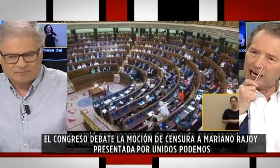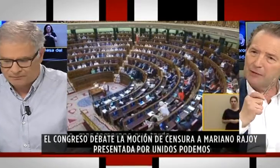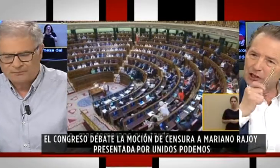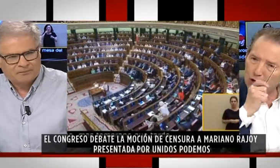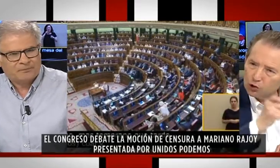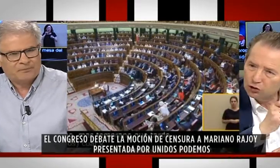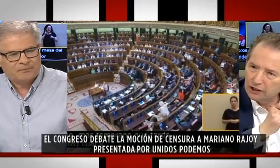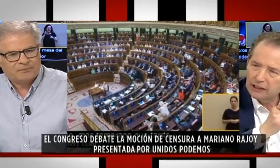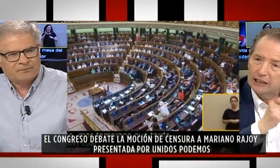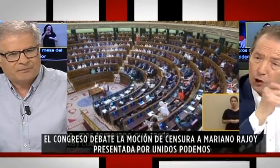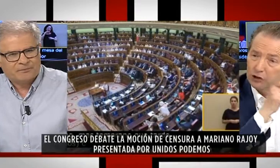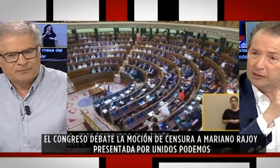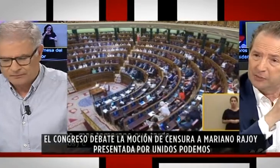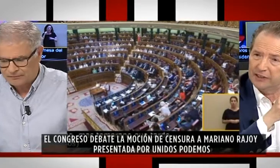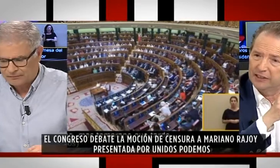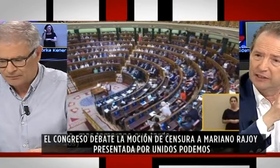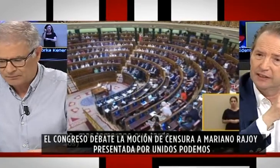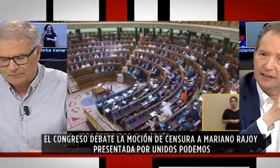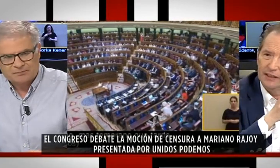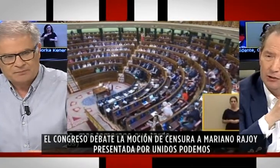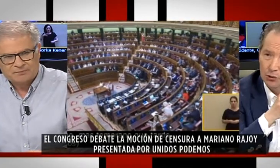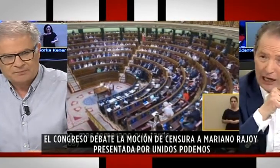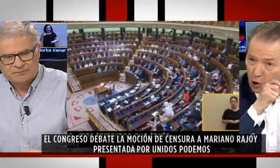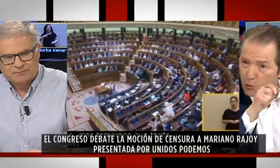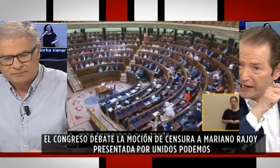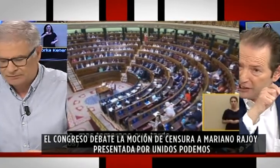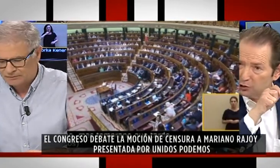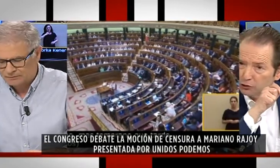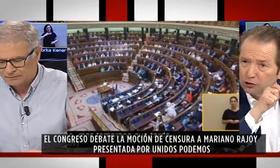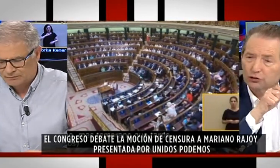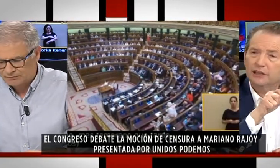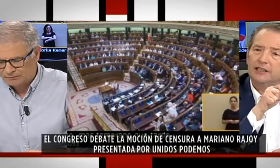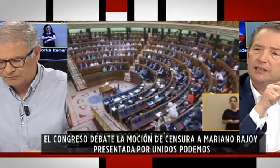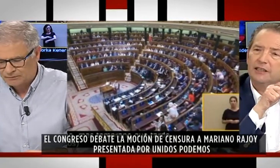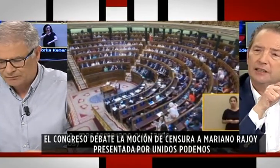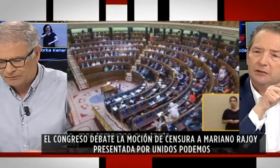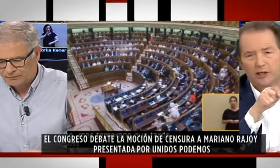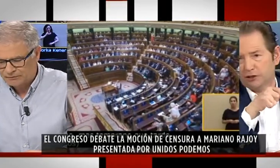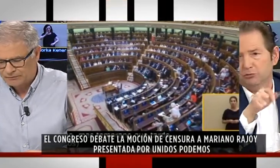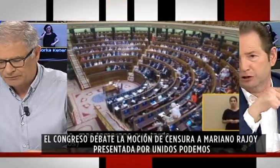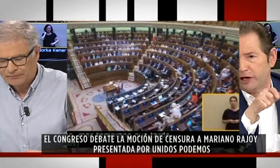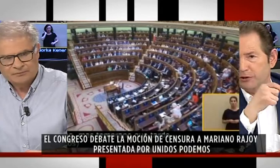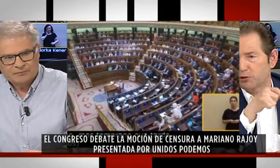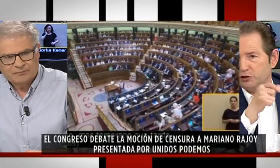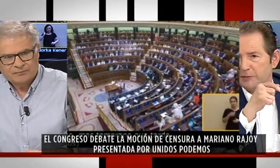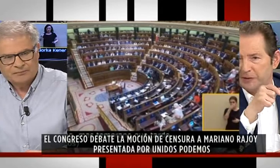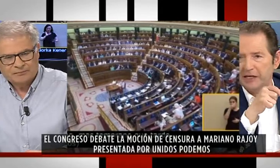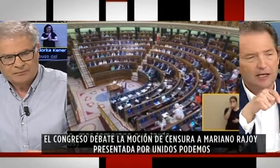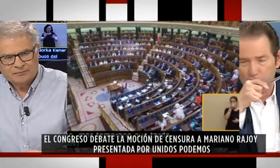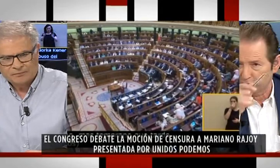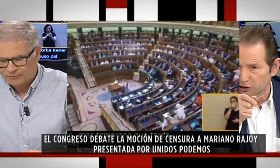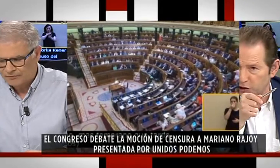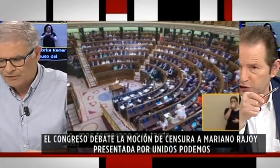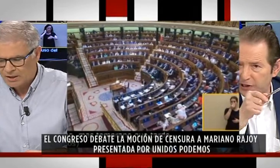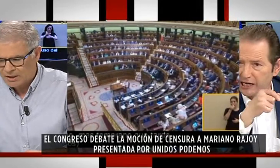extraordinariamente duro contra el pp esto que no hubiera sido el tono hubiera sido cuestionamiento duro contra el pp